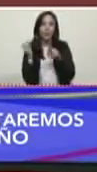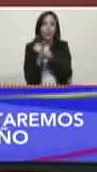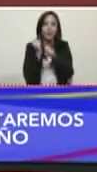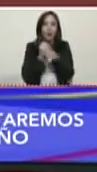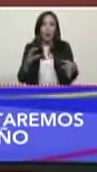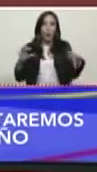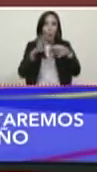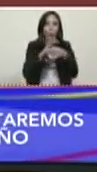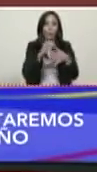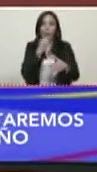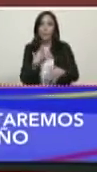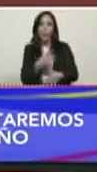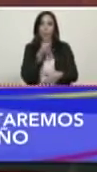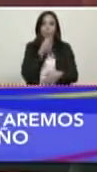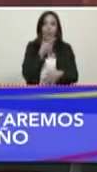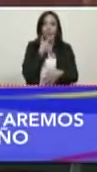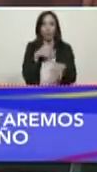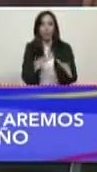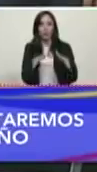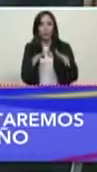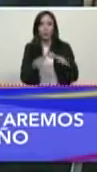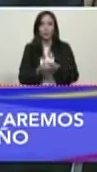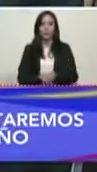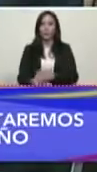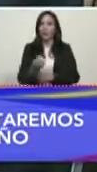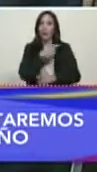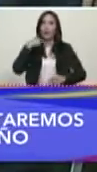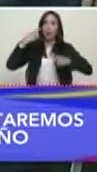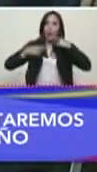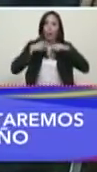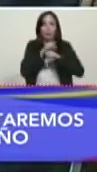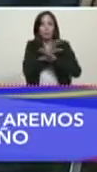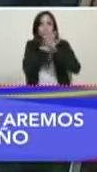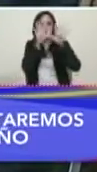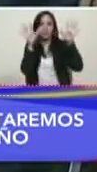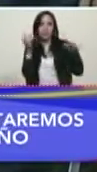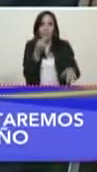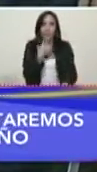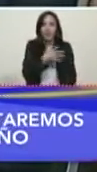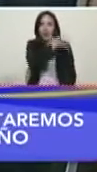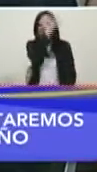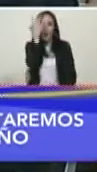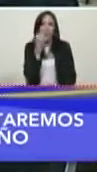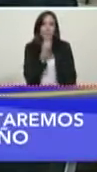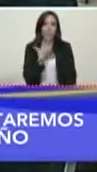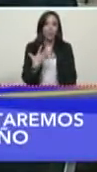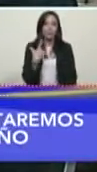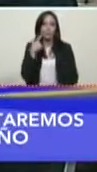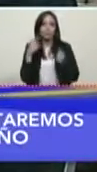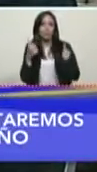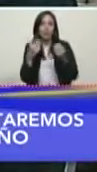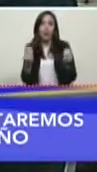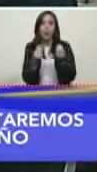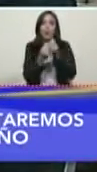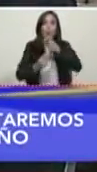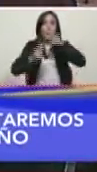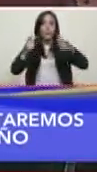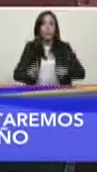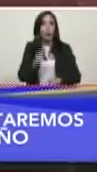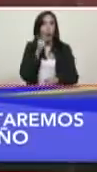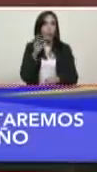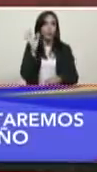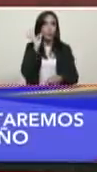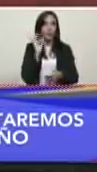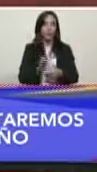agradable colorida deben brillar de belleza todo en venezuela todos compañeros y compañeras